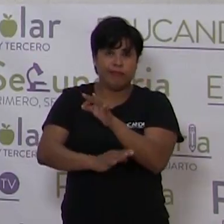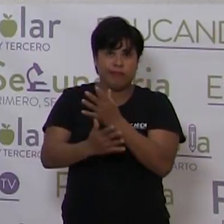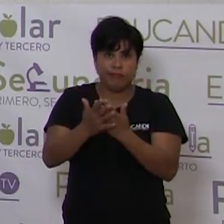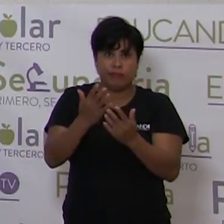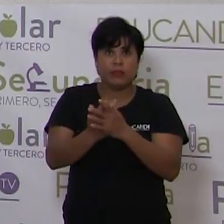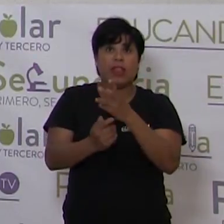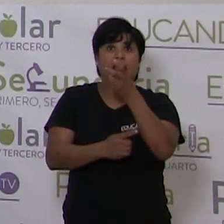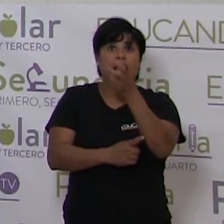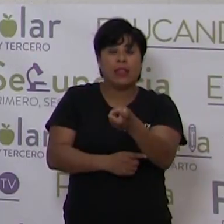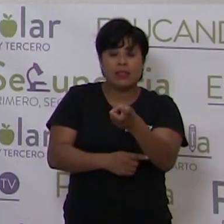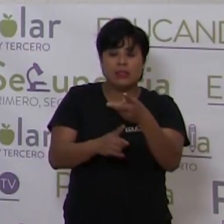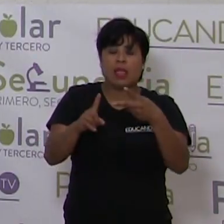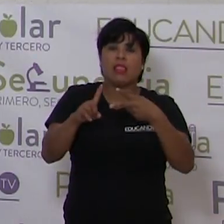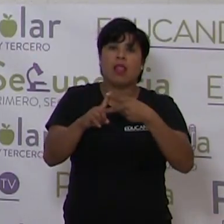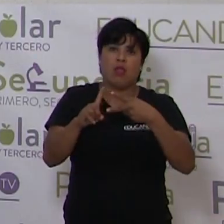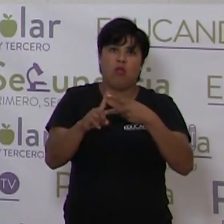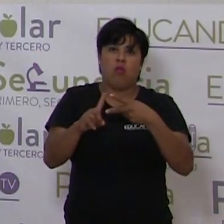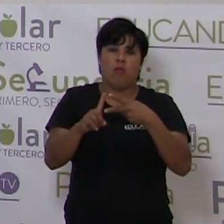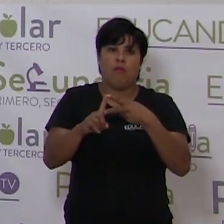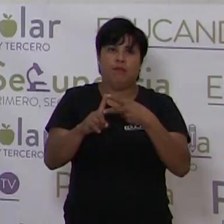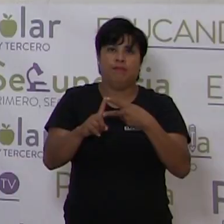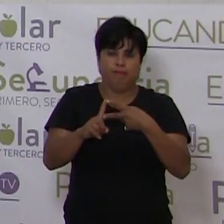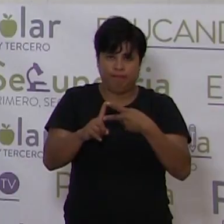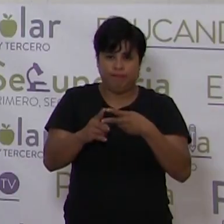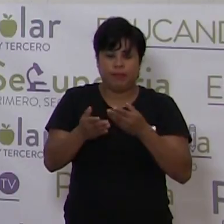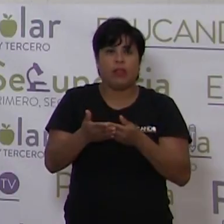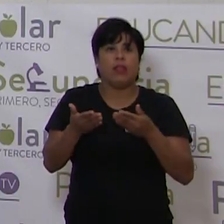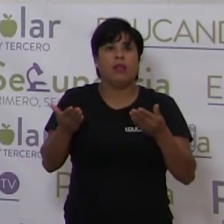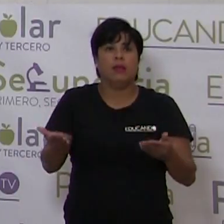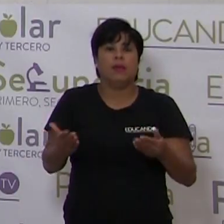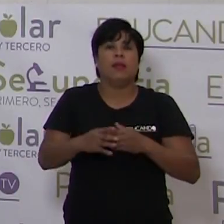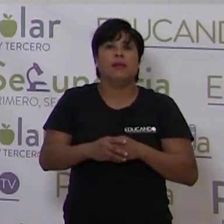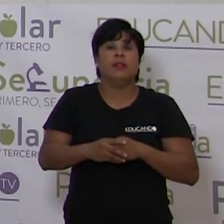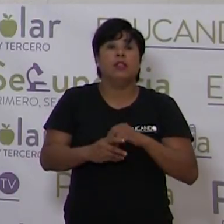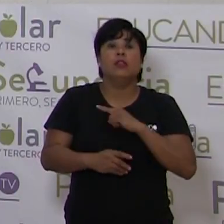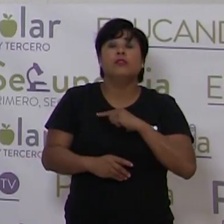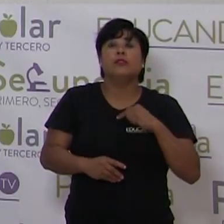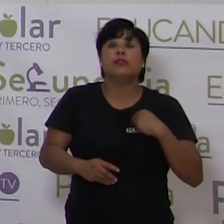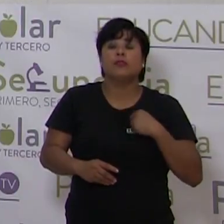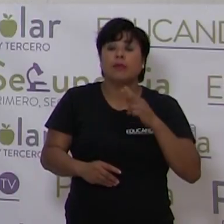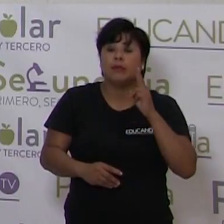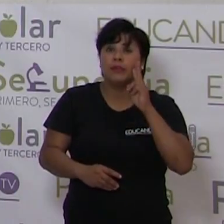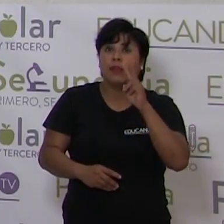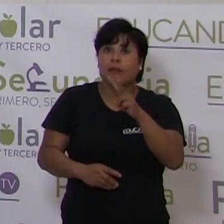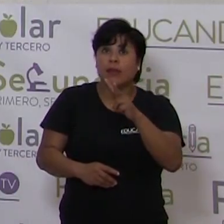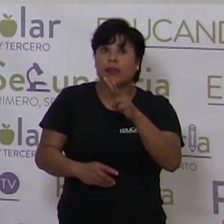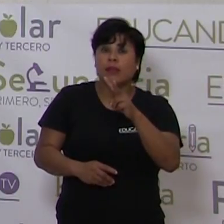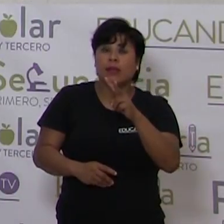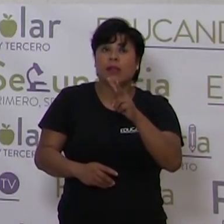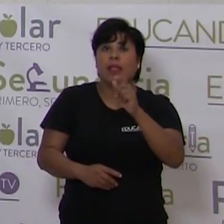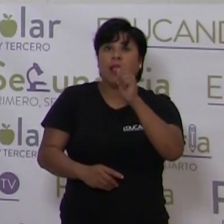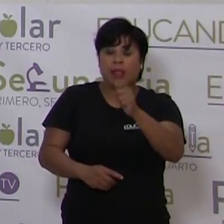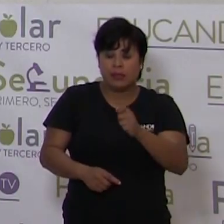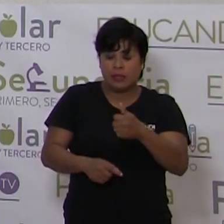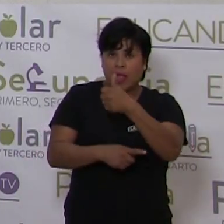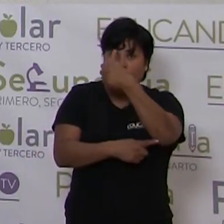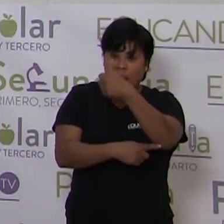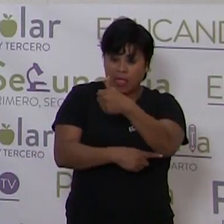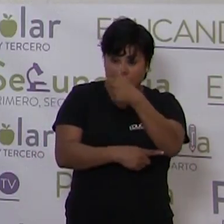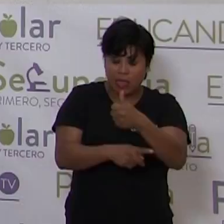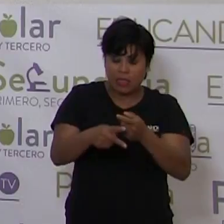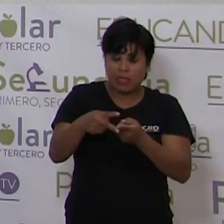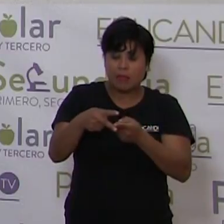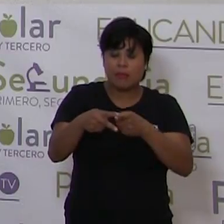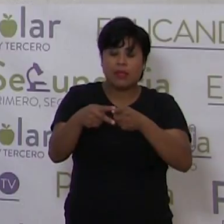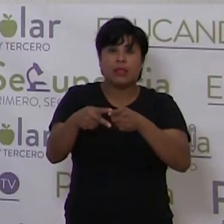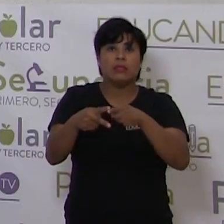Es un triángulo. Ahora le vamos a designar a cada vértice una